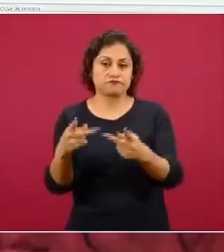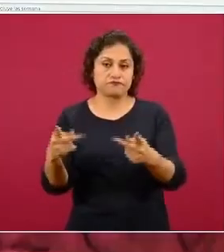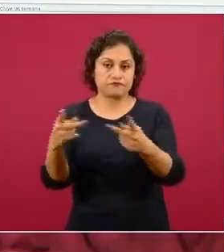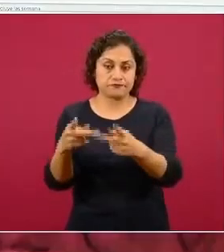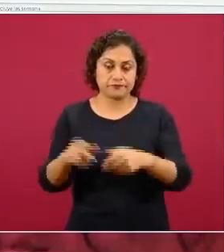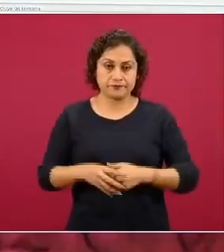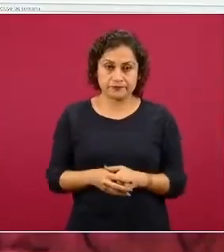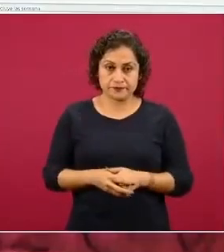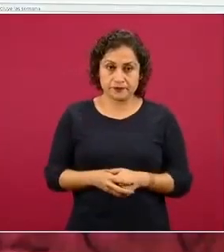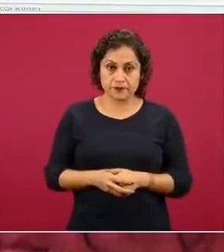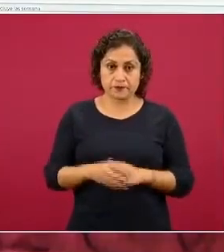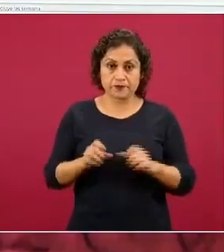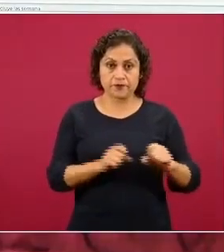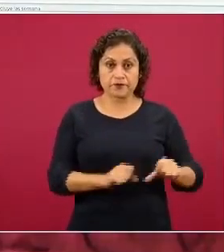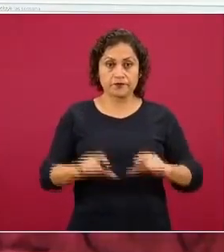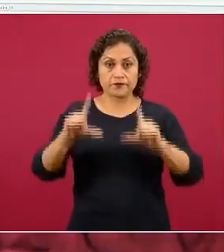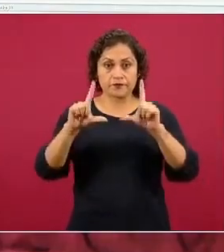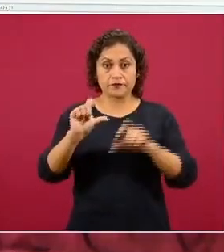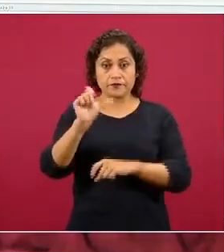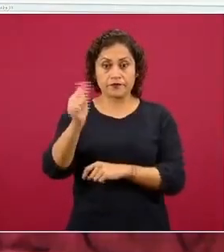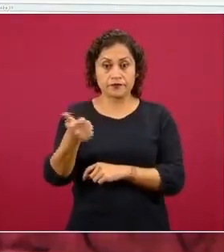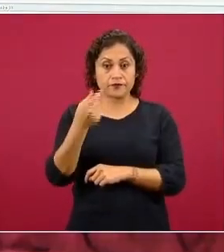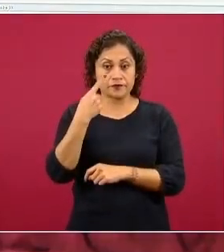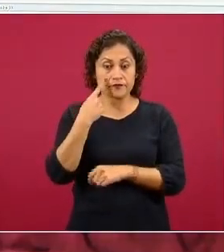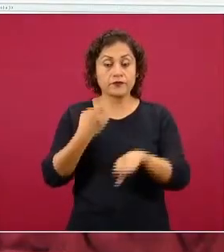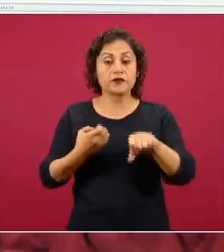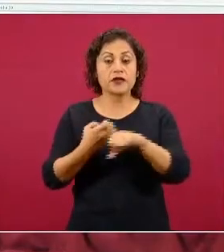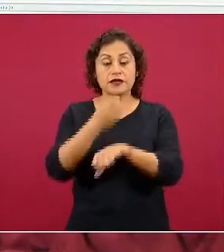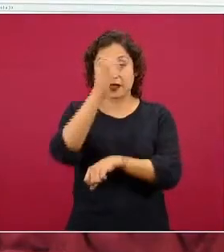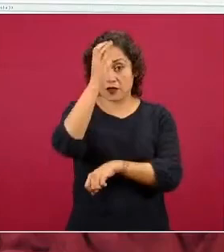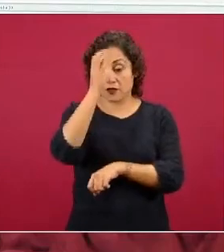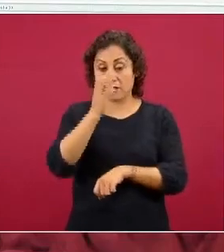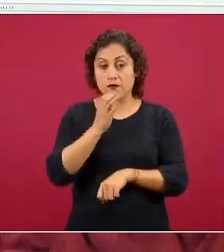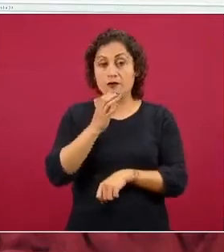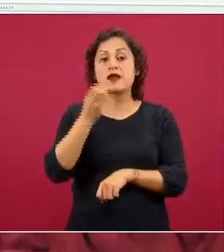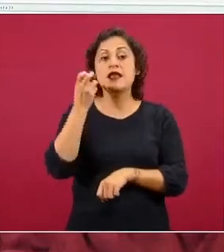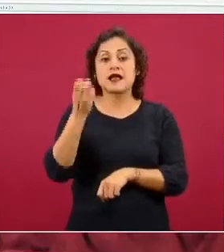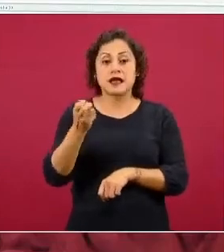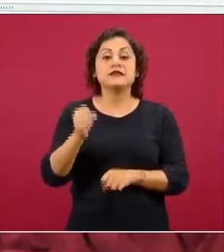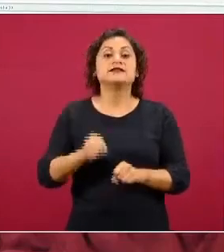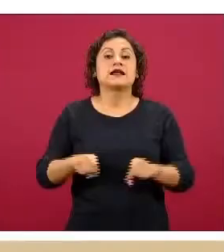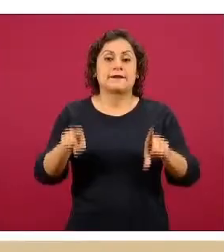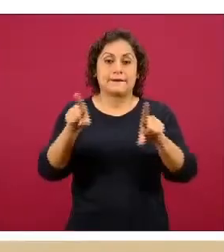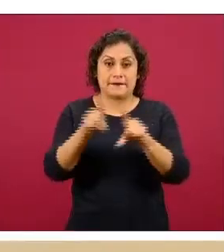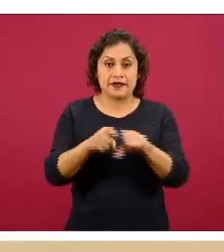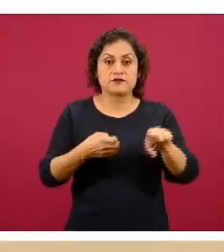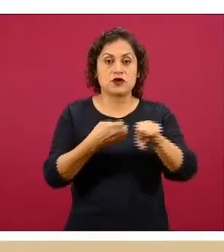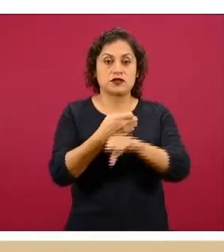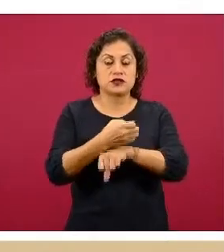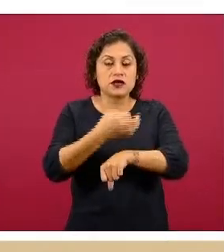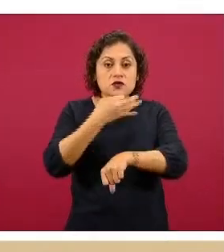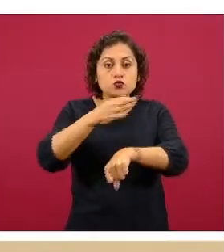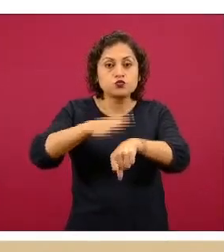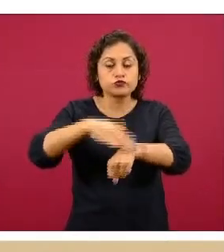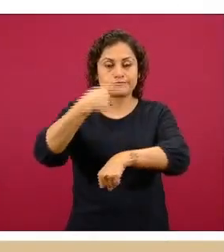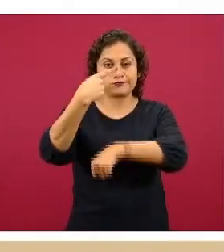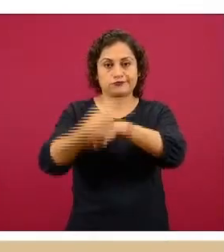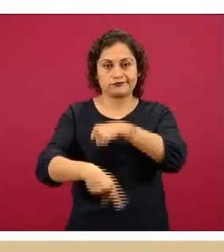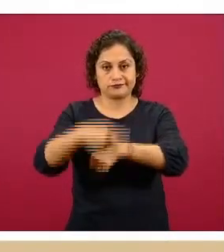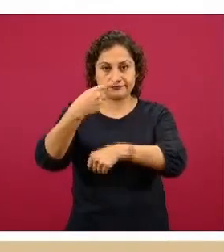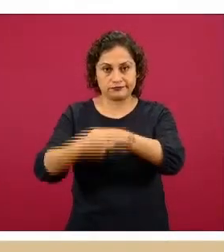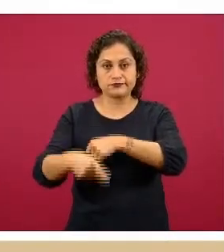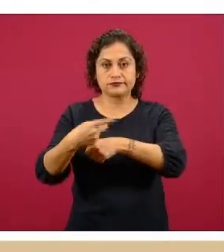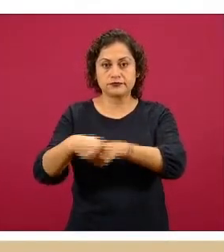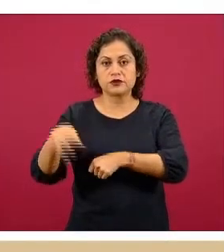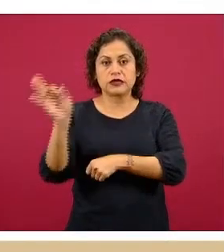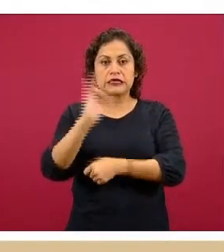La siguiente, por favor. En el caso de Coahuila, que también es de los estados que han estado en alerta con la